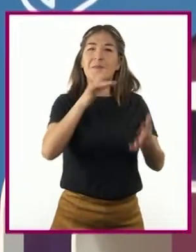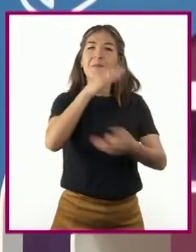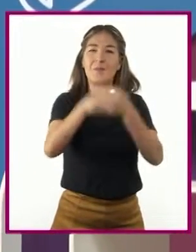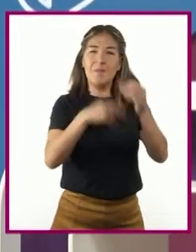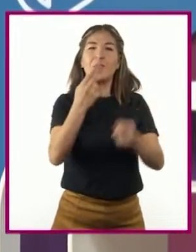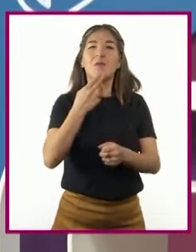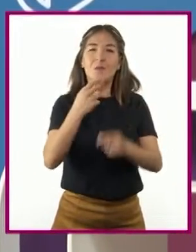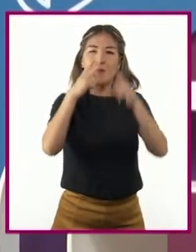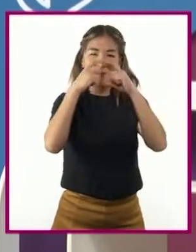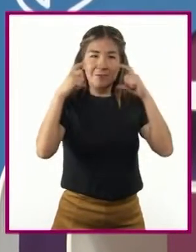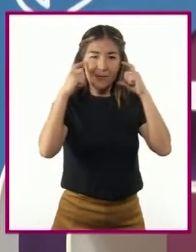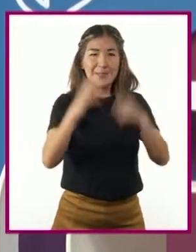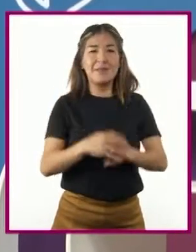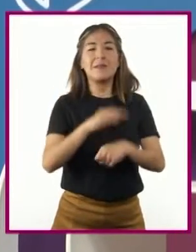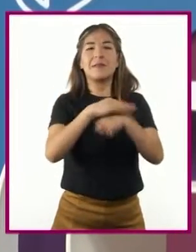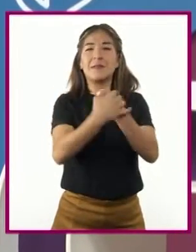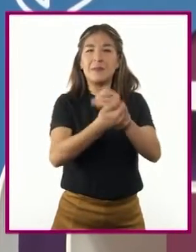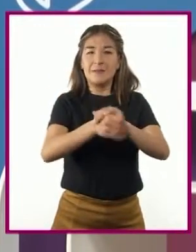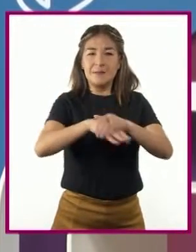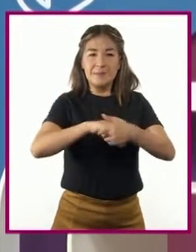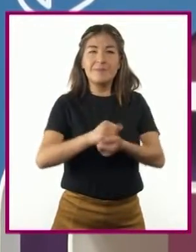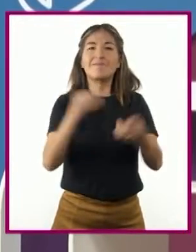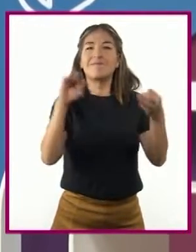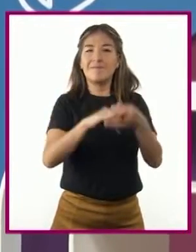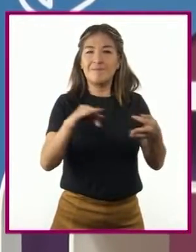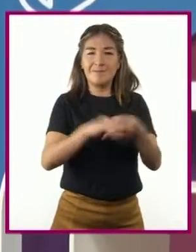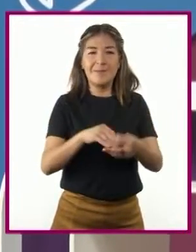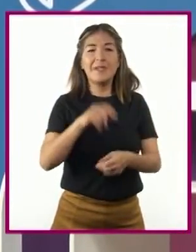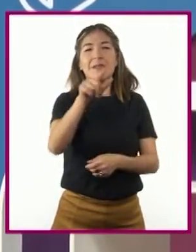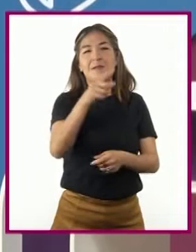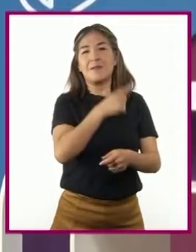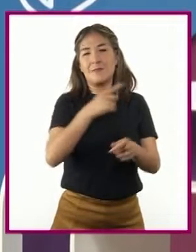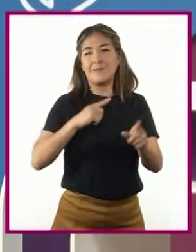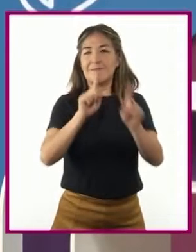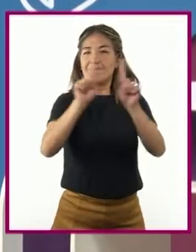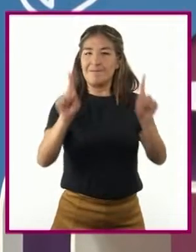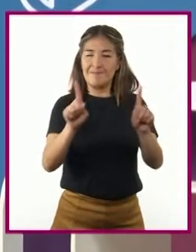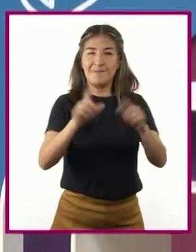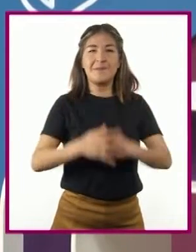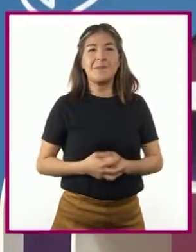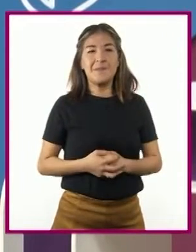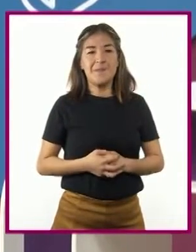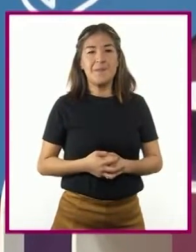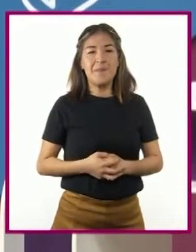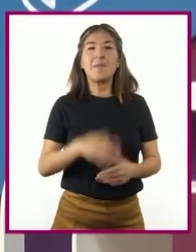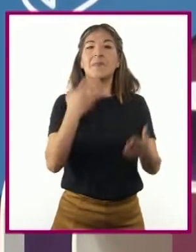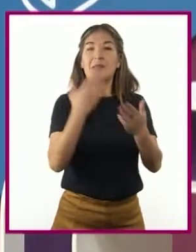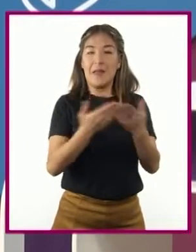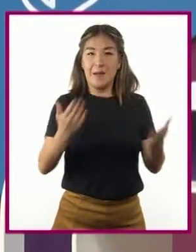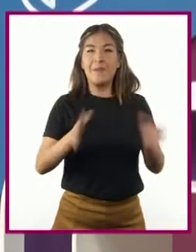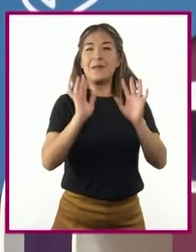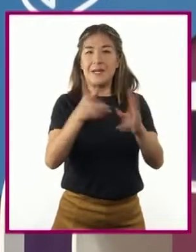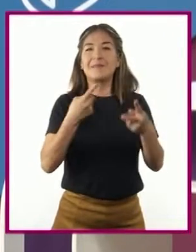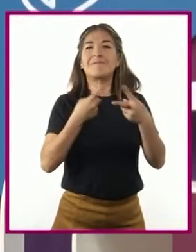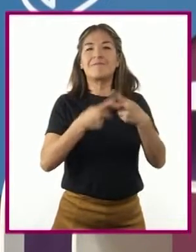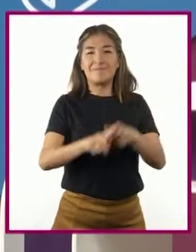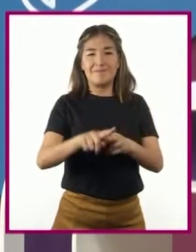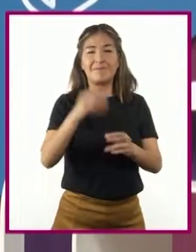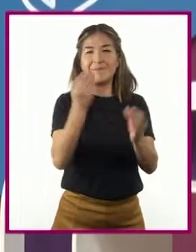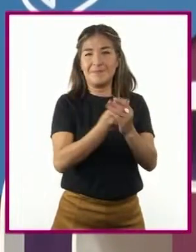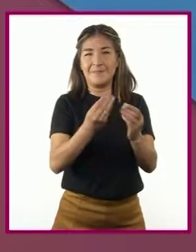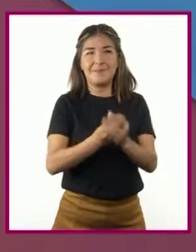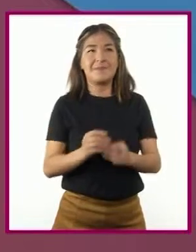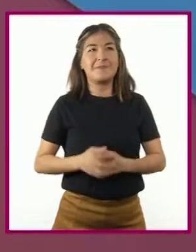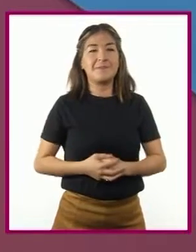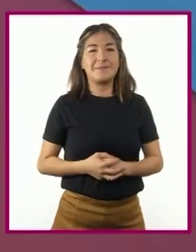usar cubrebocas, lavarse las manos constantemente y mantener la sana distancia. Ahora sí, empecemos esta